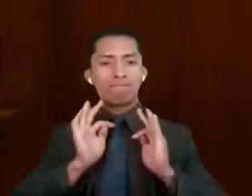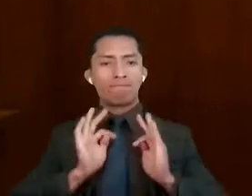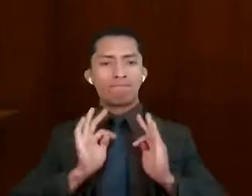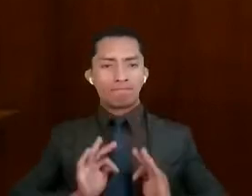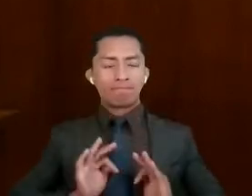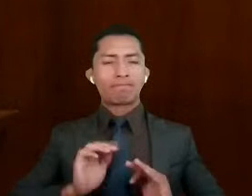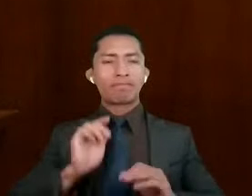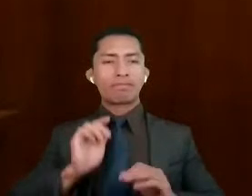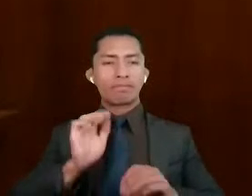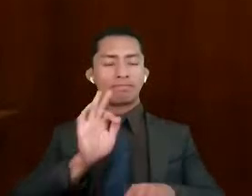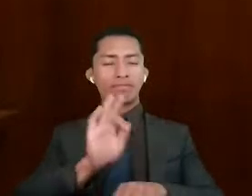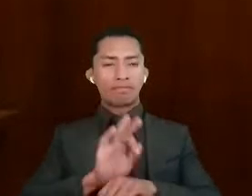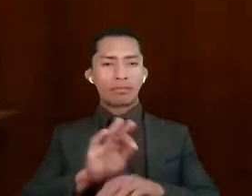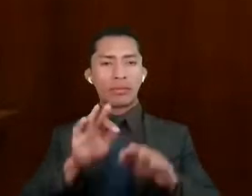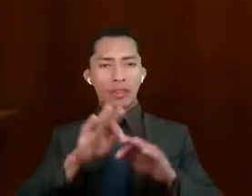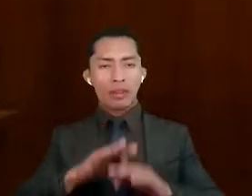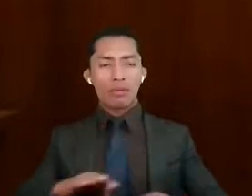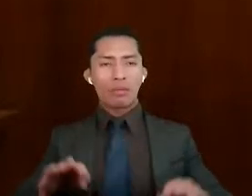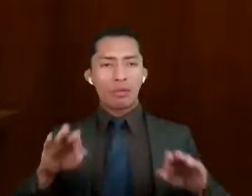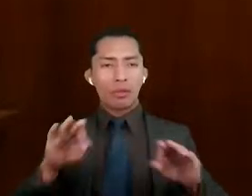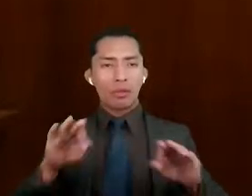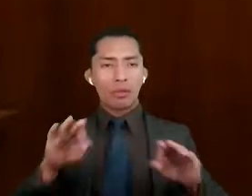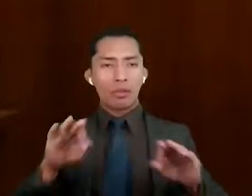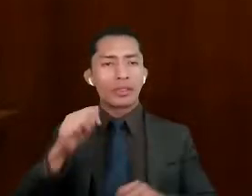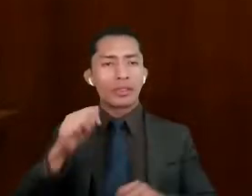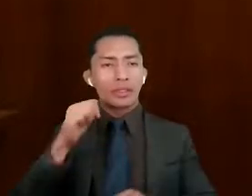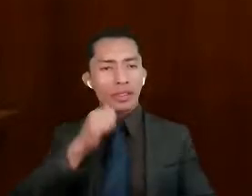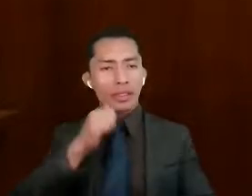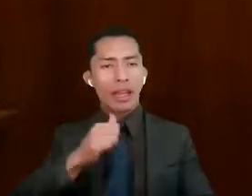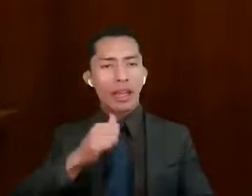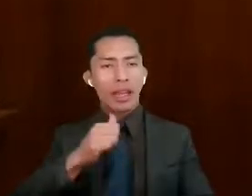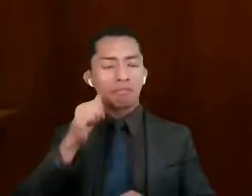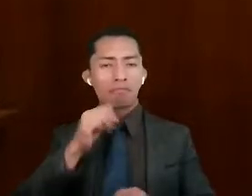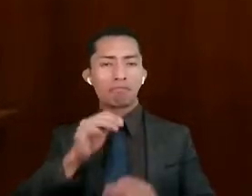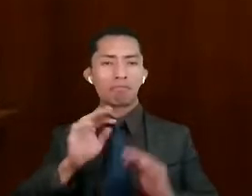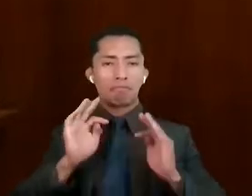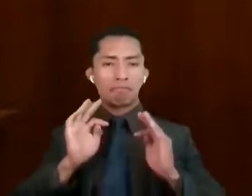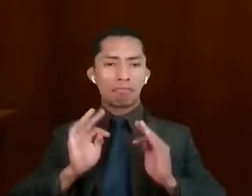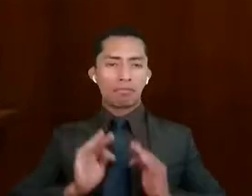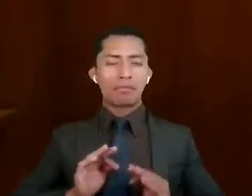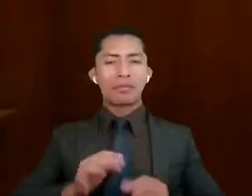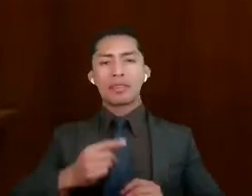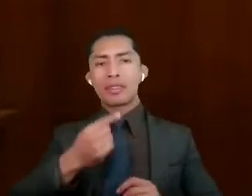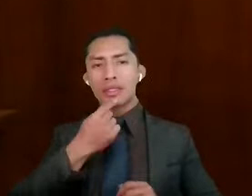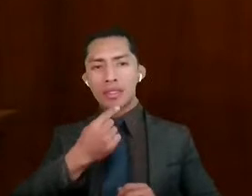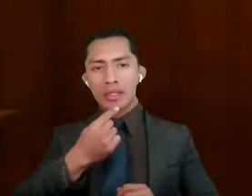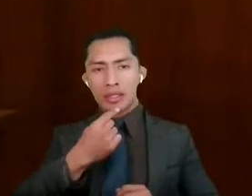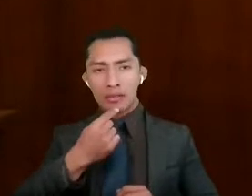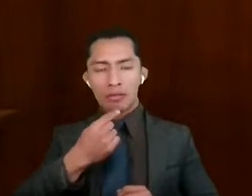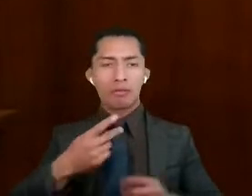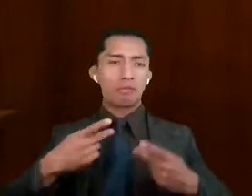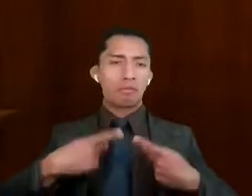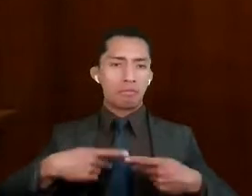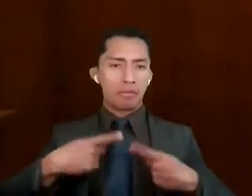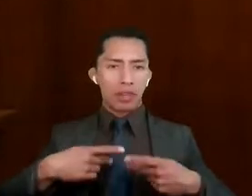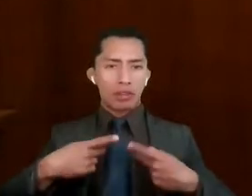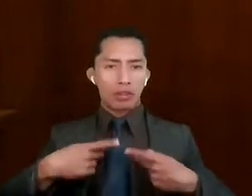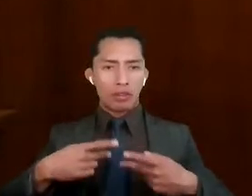importantes con las que despertemos cada día y que toda la población, desde los niños hasta la gente que se transporta